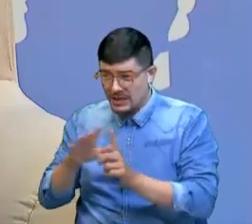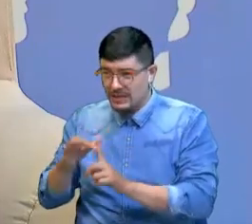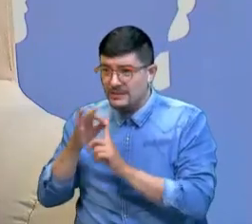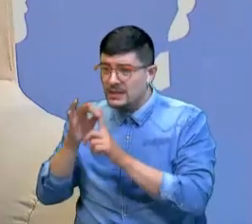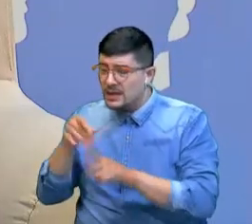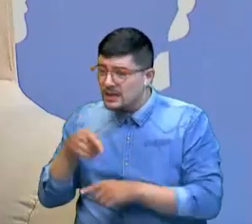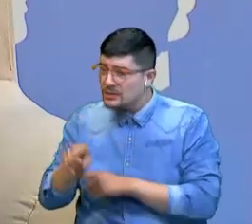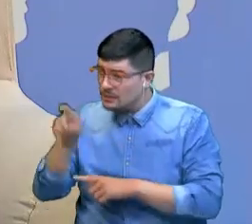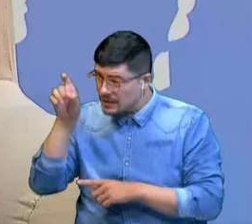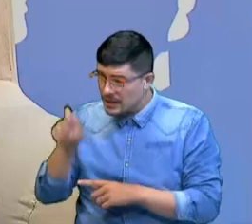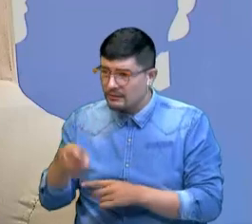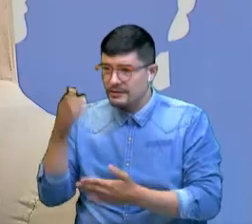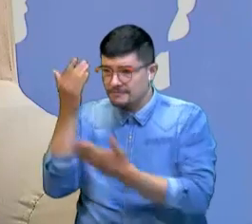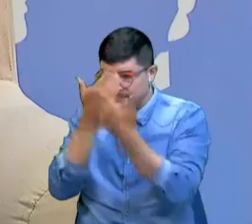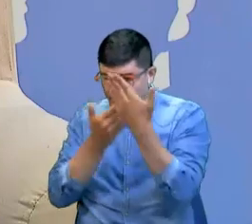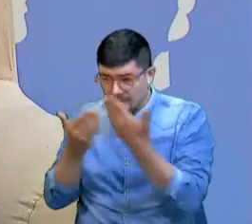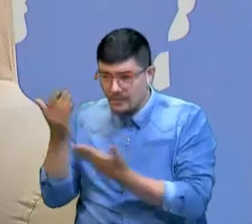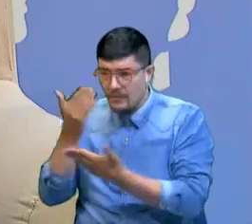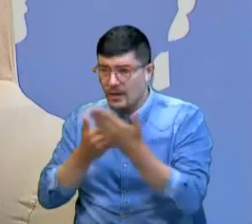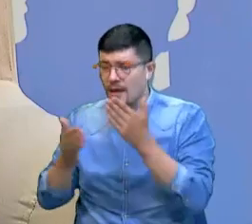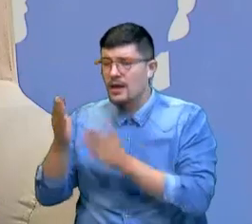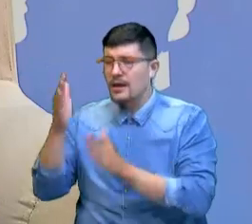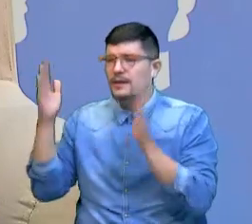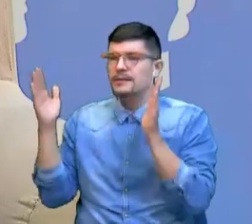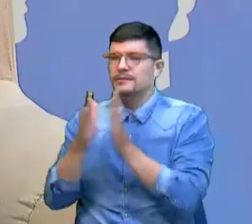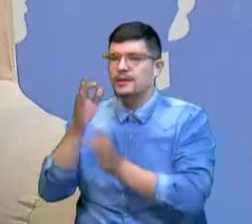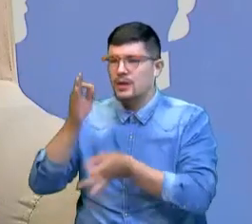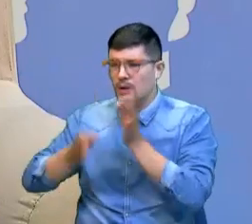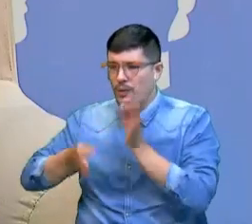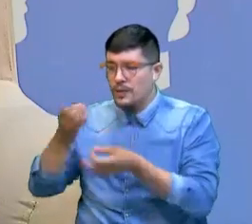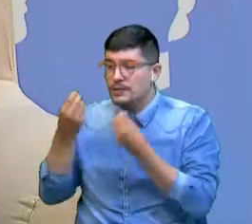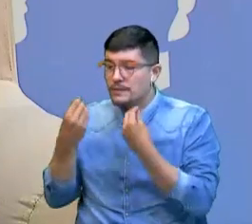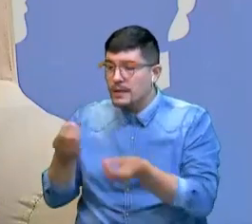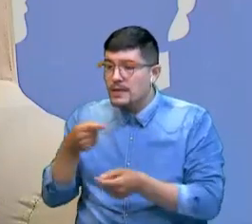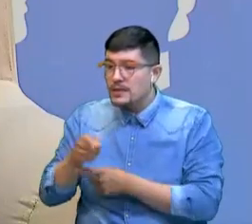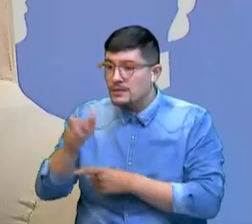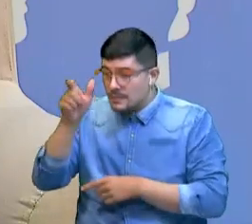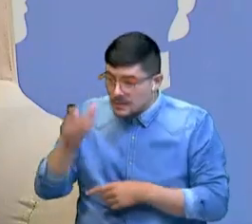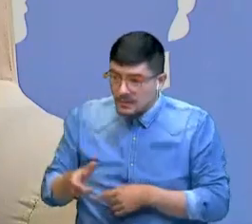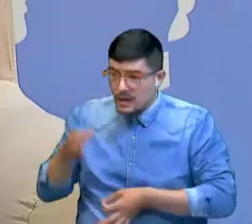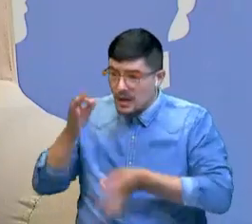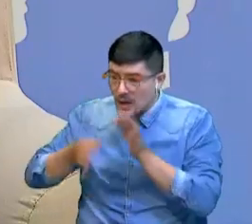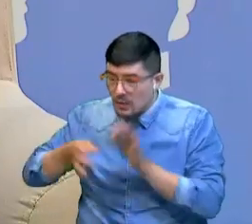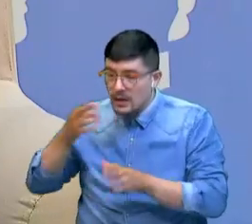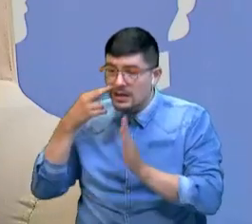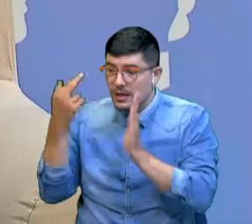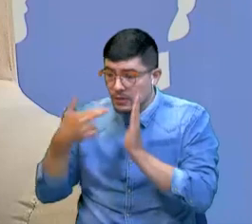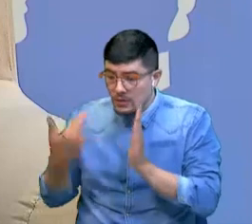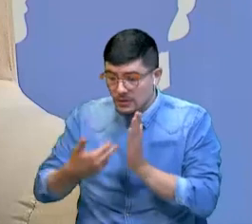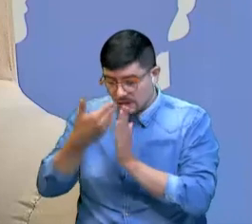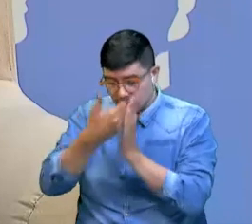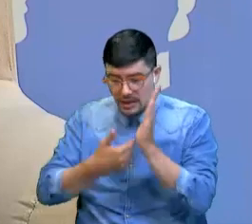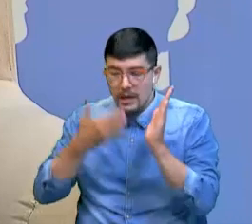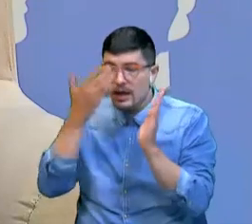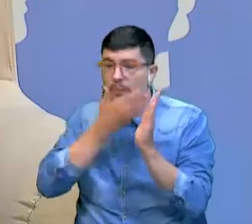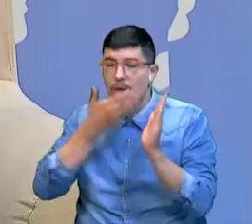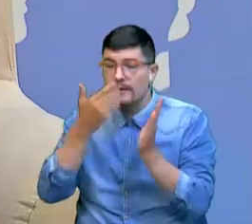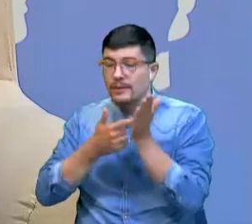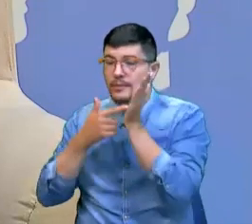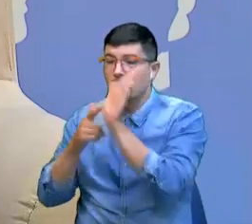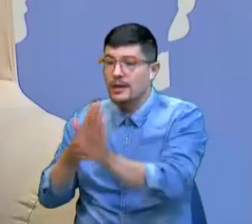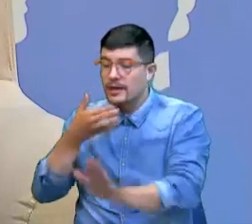que llevarla ante un juez para que sea el juez el que determine con las pruebas que se aporten